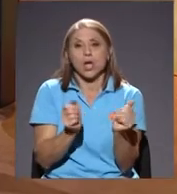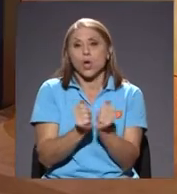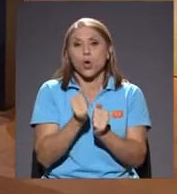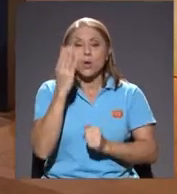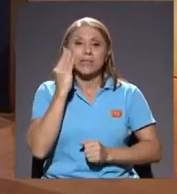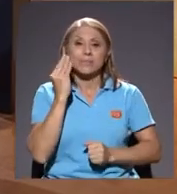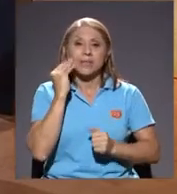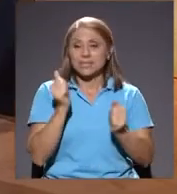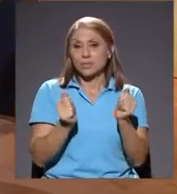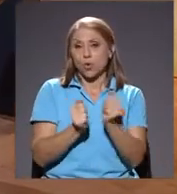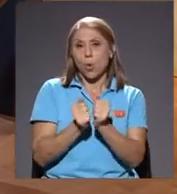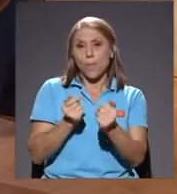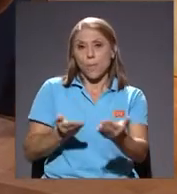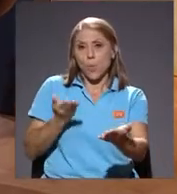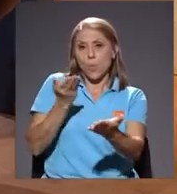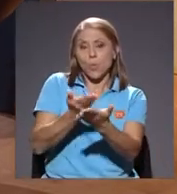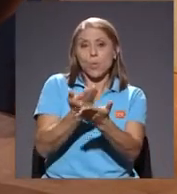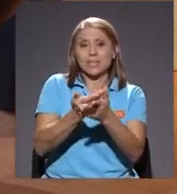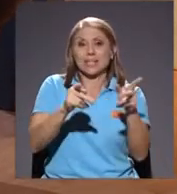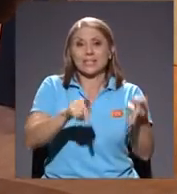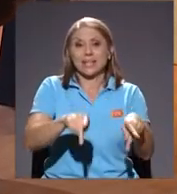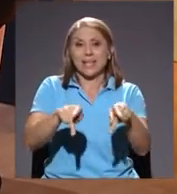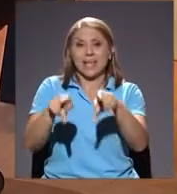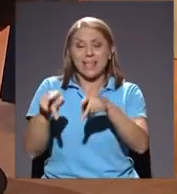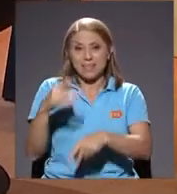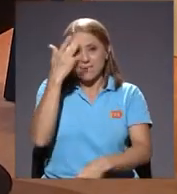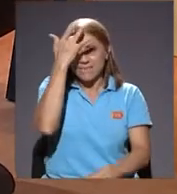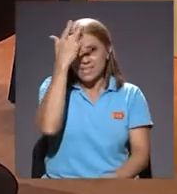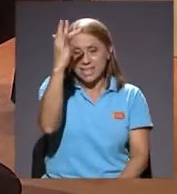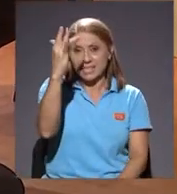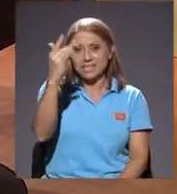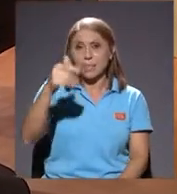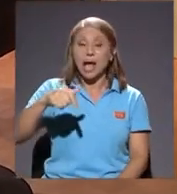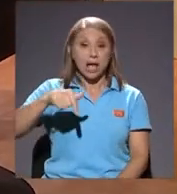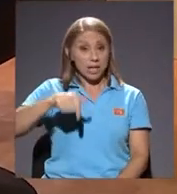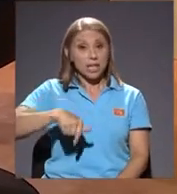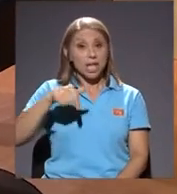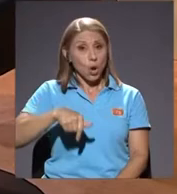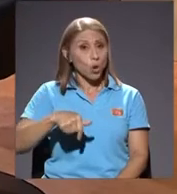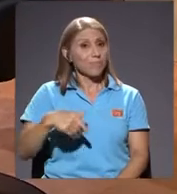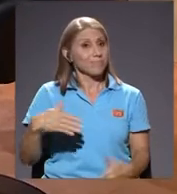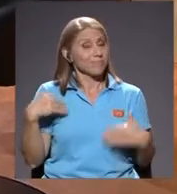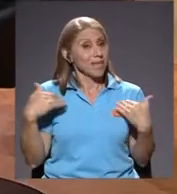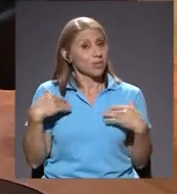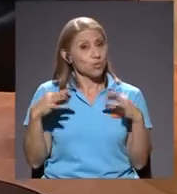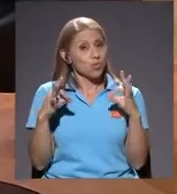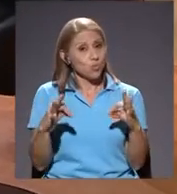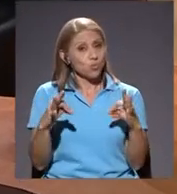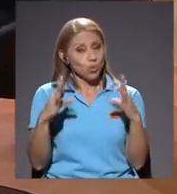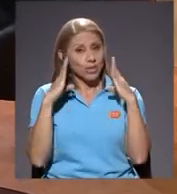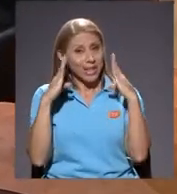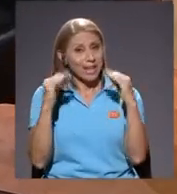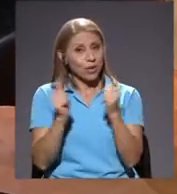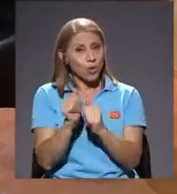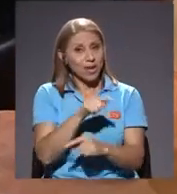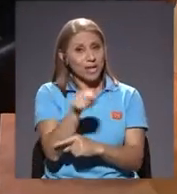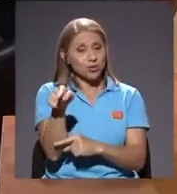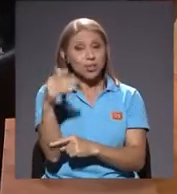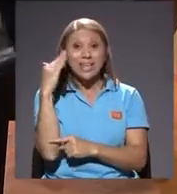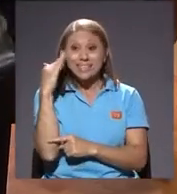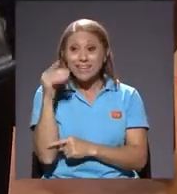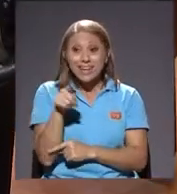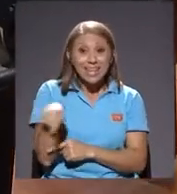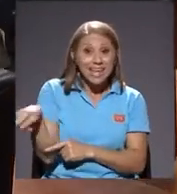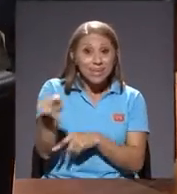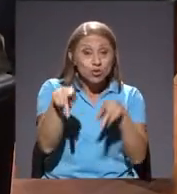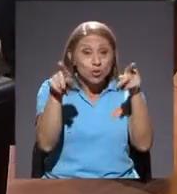propuestas de gente brillantísima que hoy es un gusto que tratar con ellos y saber que son gente que se formó en nuestras las